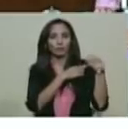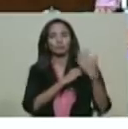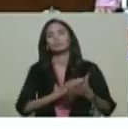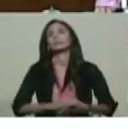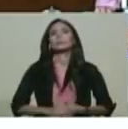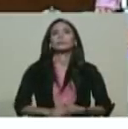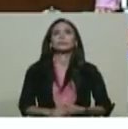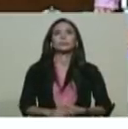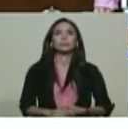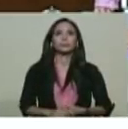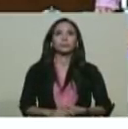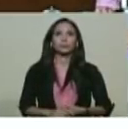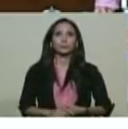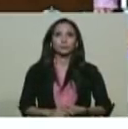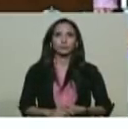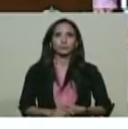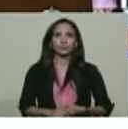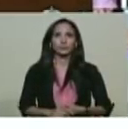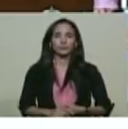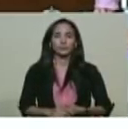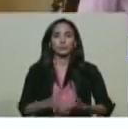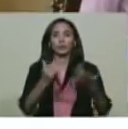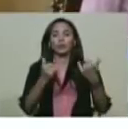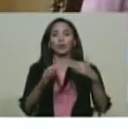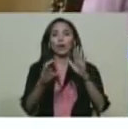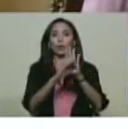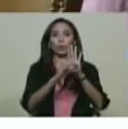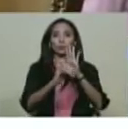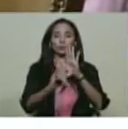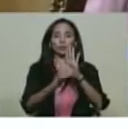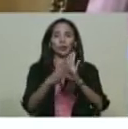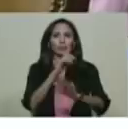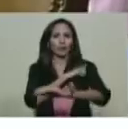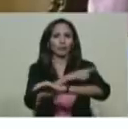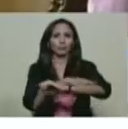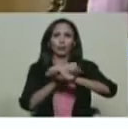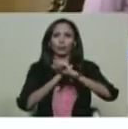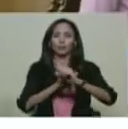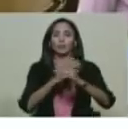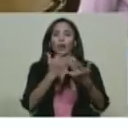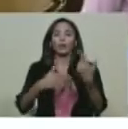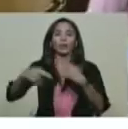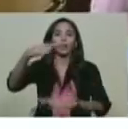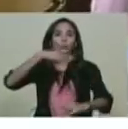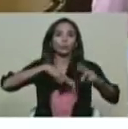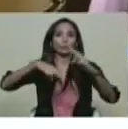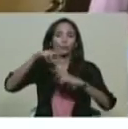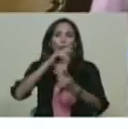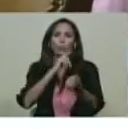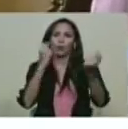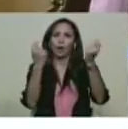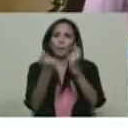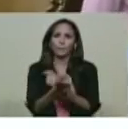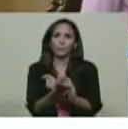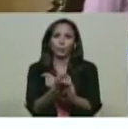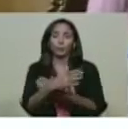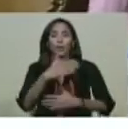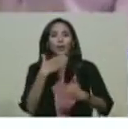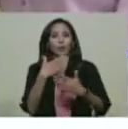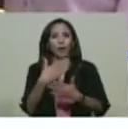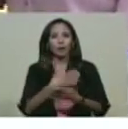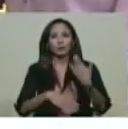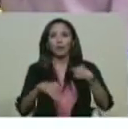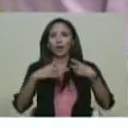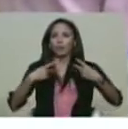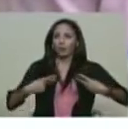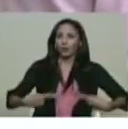máxima autoridad de este país, el poder constituyente. Estamos viviendo tiempos de revolución. Que dar gracias a la vida, gracias